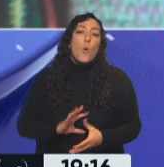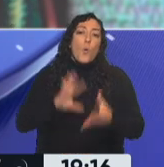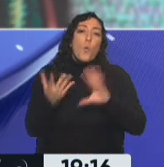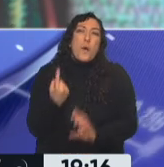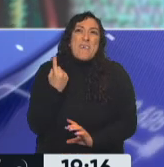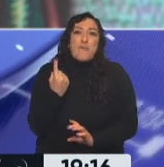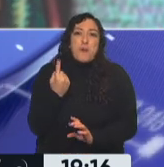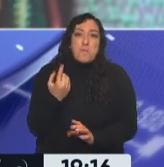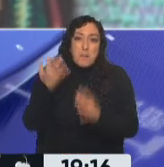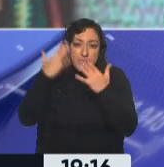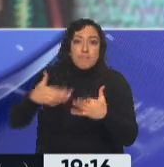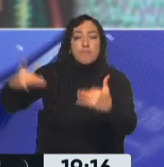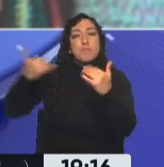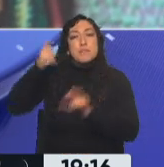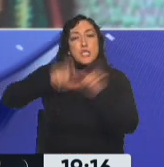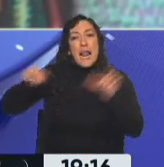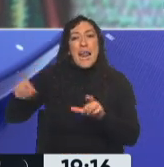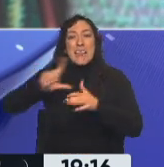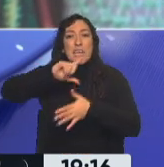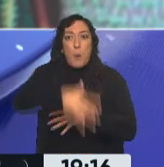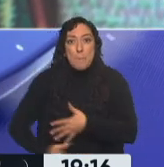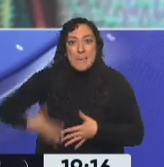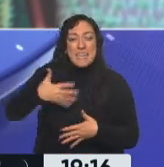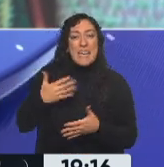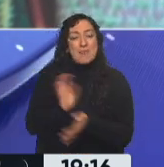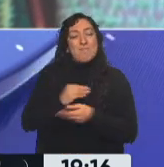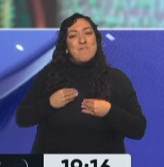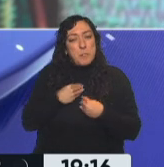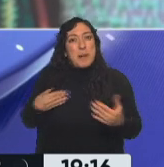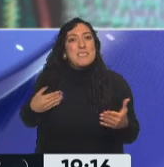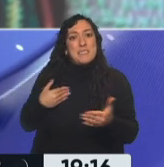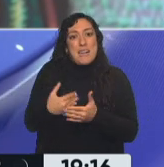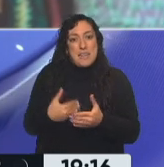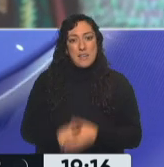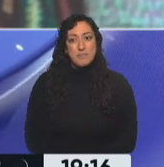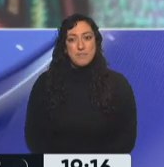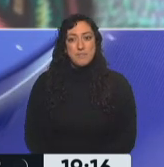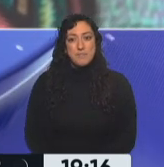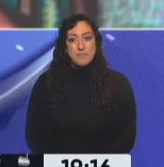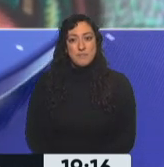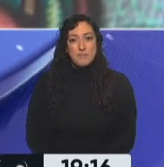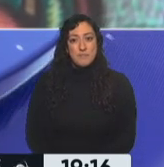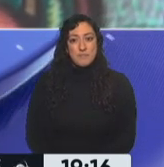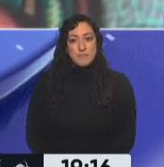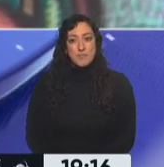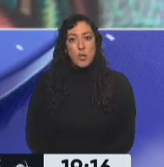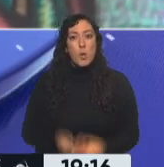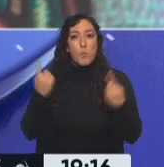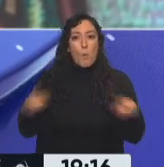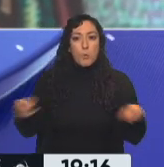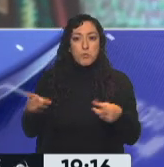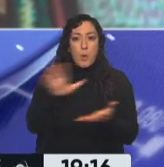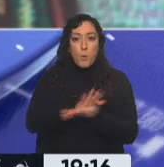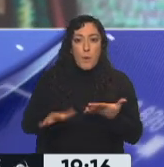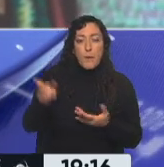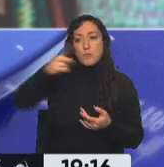al público latinoamericano y eligieron una gran banda que son los Caligaris. Tu Protector entonces ya lo podemos